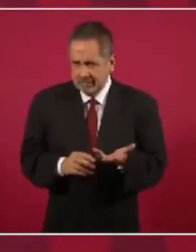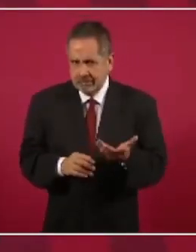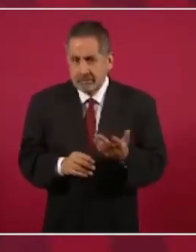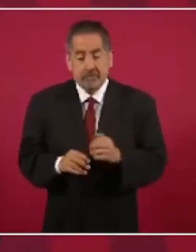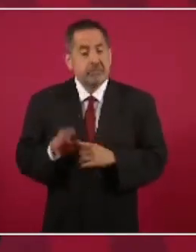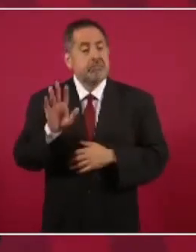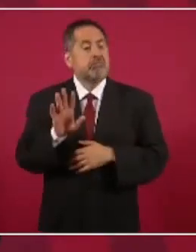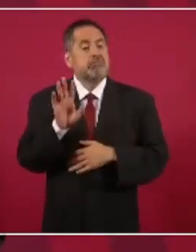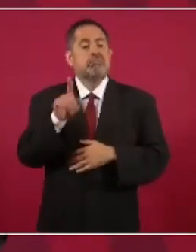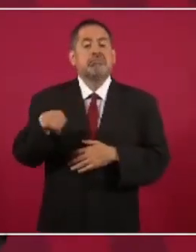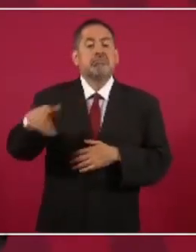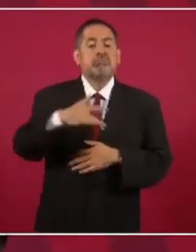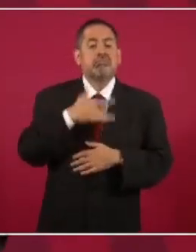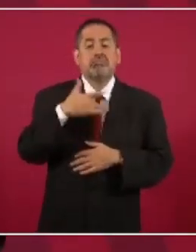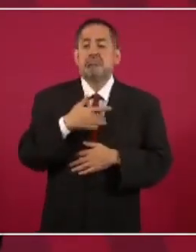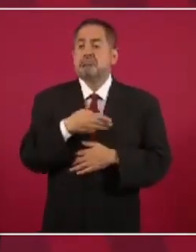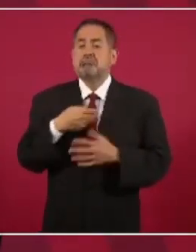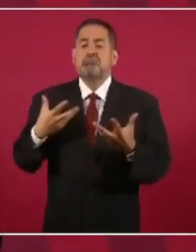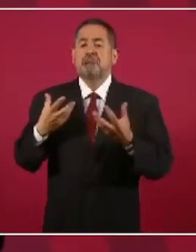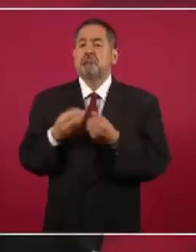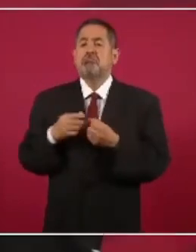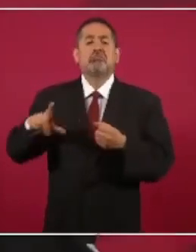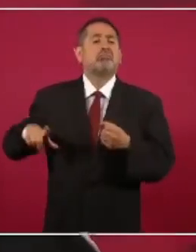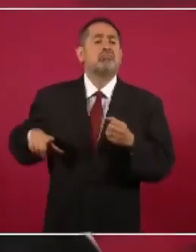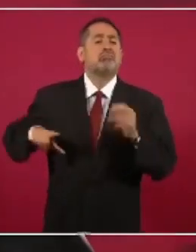miembros de los del gobierno del mundo.